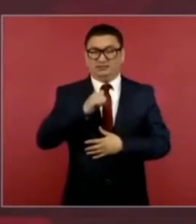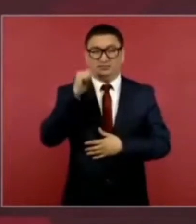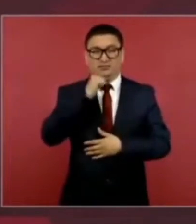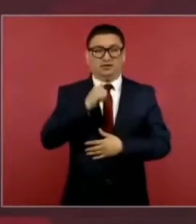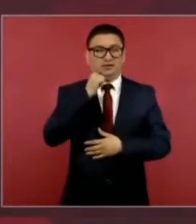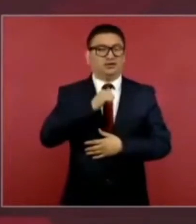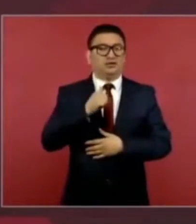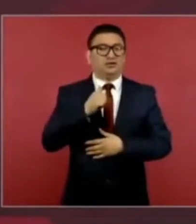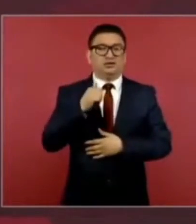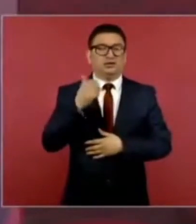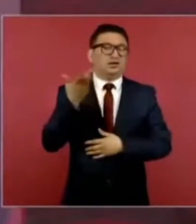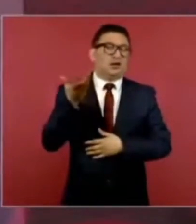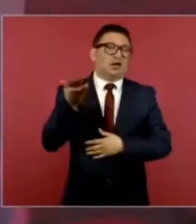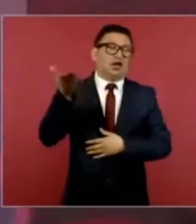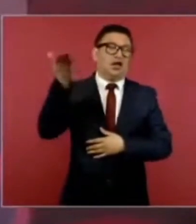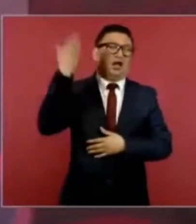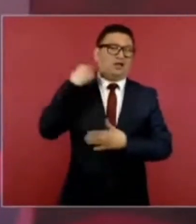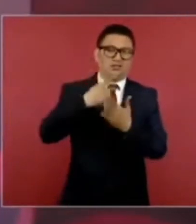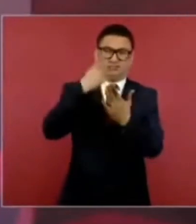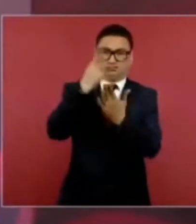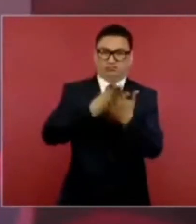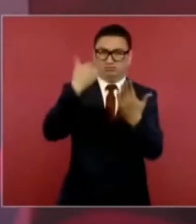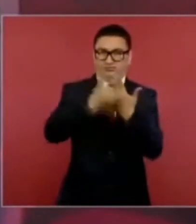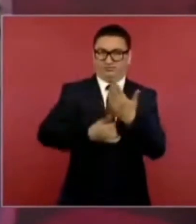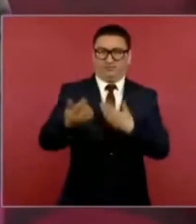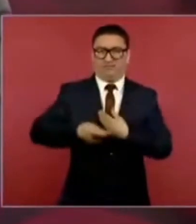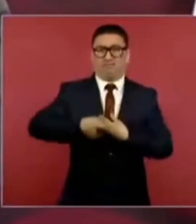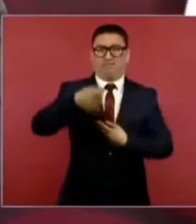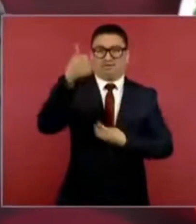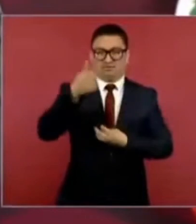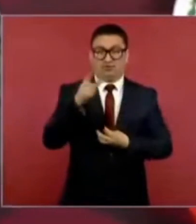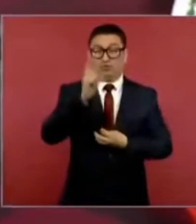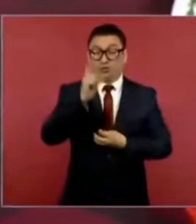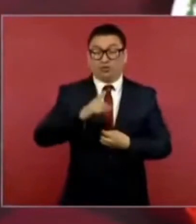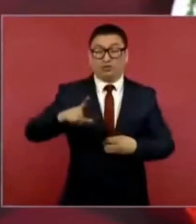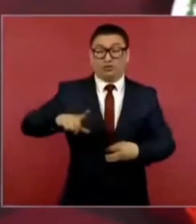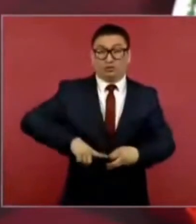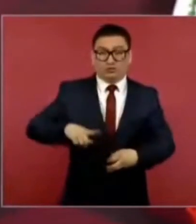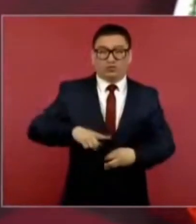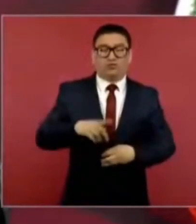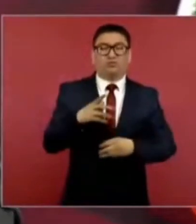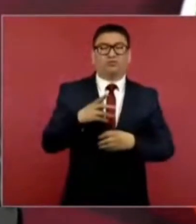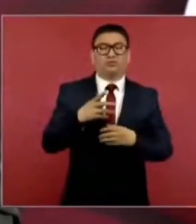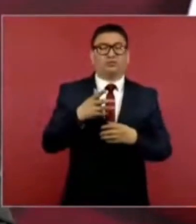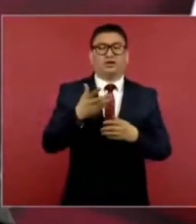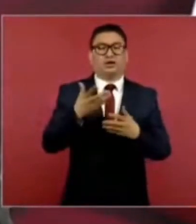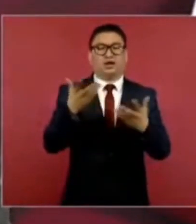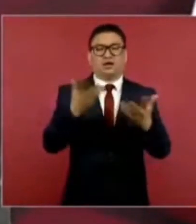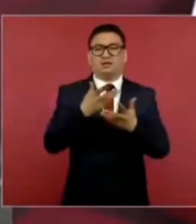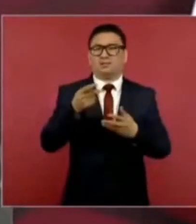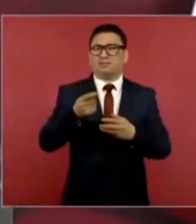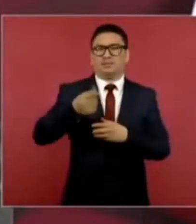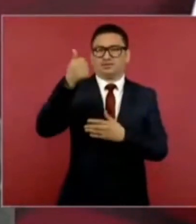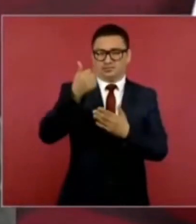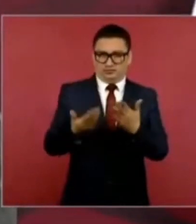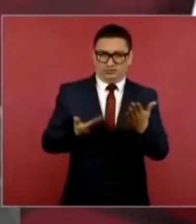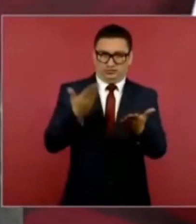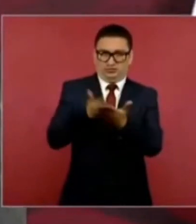desde los primeros proyectos de nación, el primero que presenté en